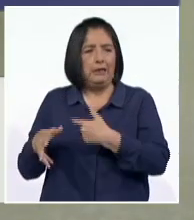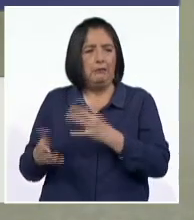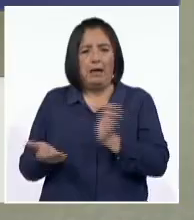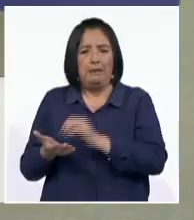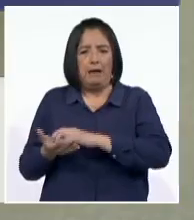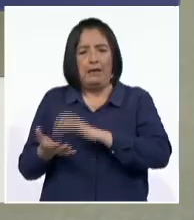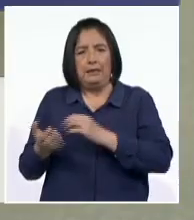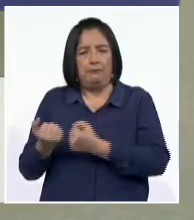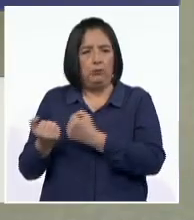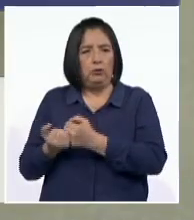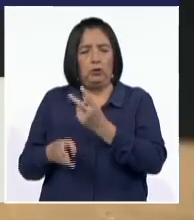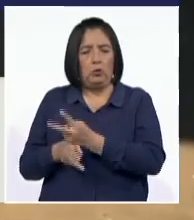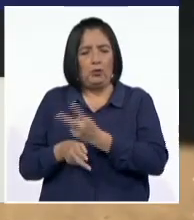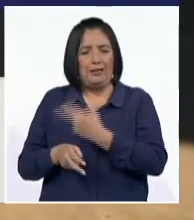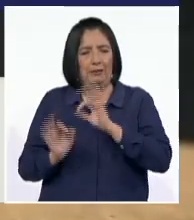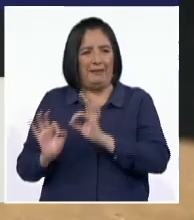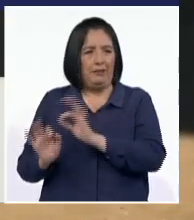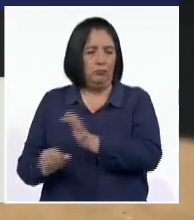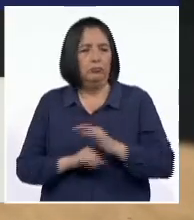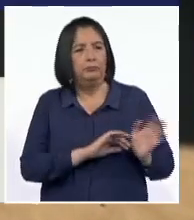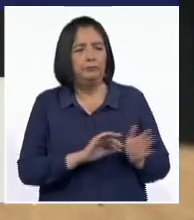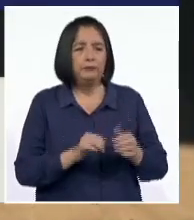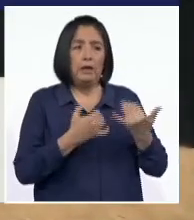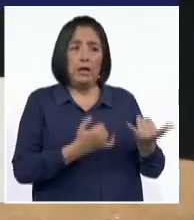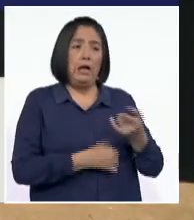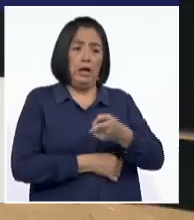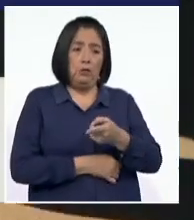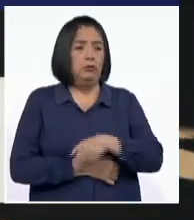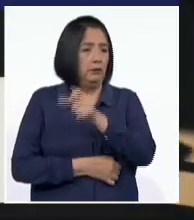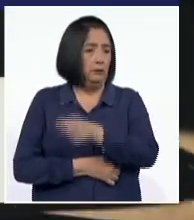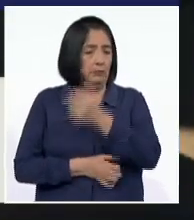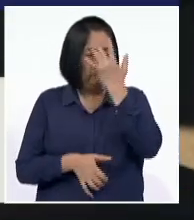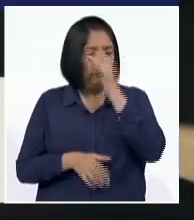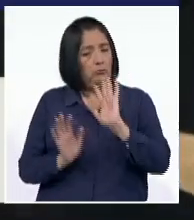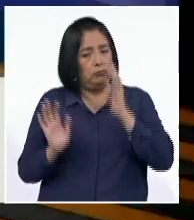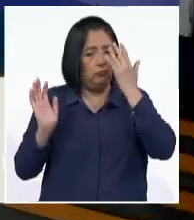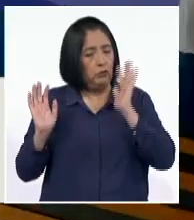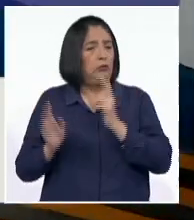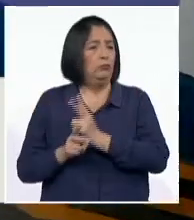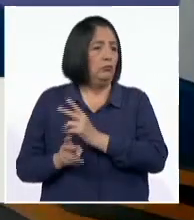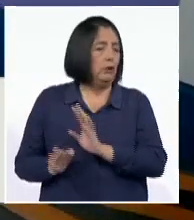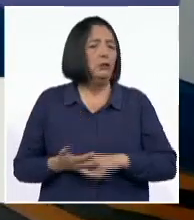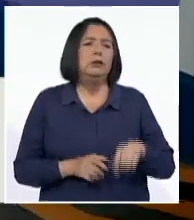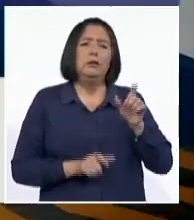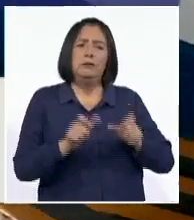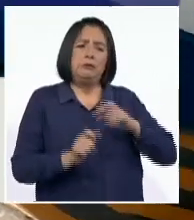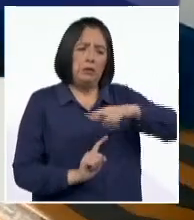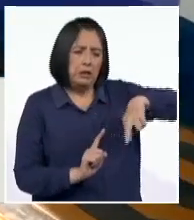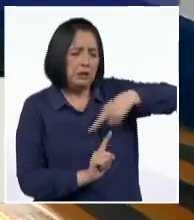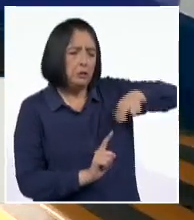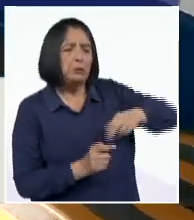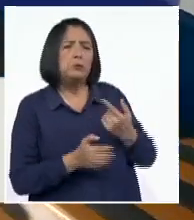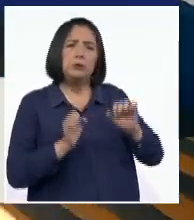mayor soporte y un área de cuidados intensivos. Hasta el momento el pronóstico del paciente es reservado. Se supo que las personas de su entorno